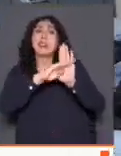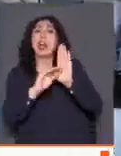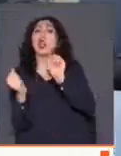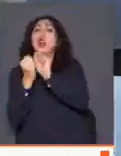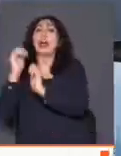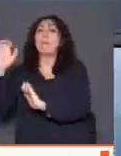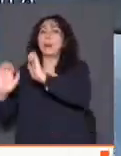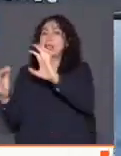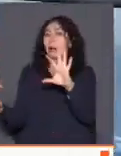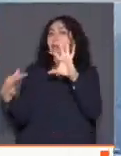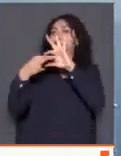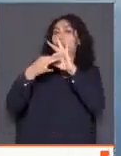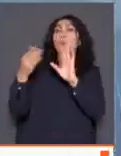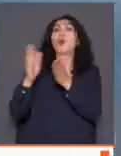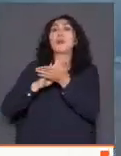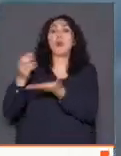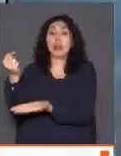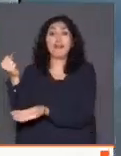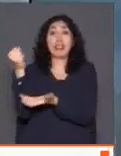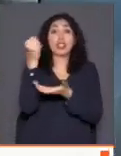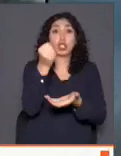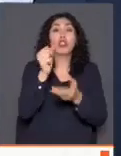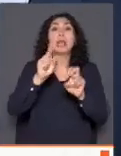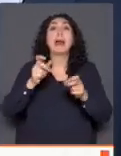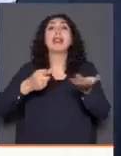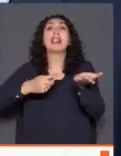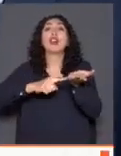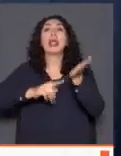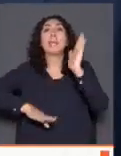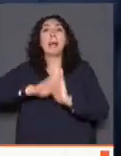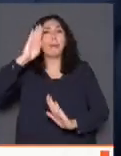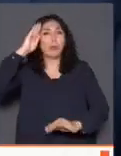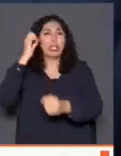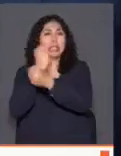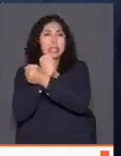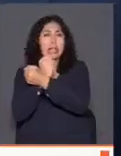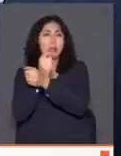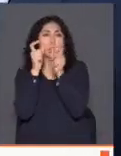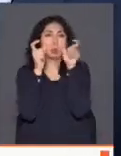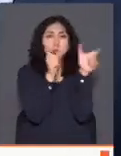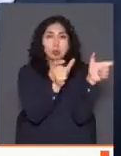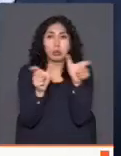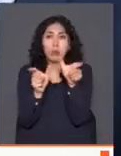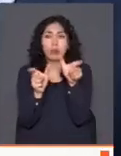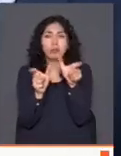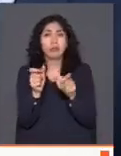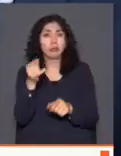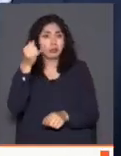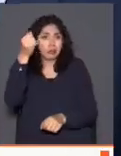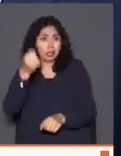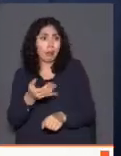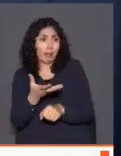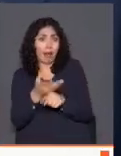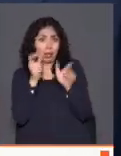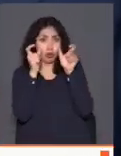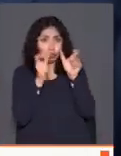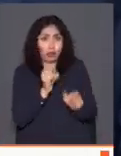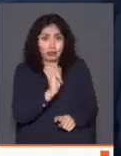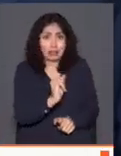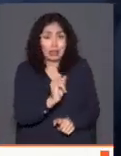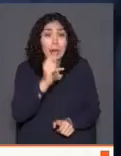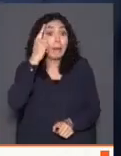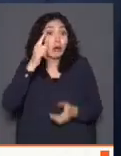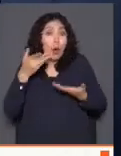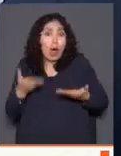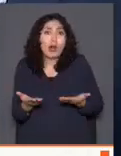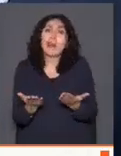incluyendo inversión en tecnología y un mayor despliegue policial. Una presencia que nunca ha dejado de estar, pero que en estos momentos es